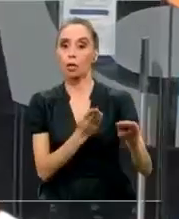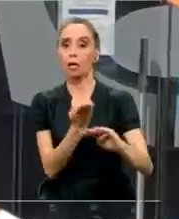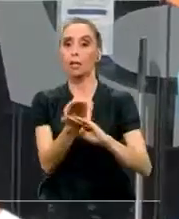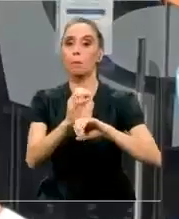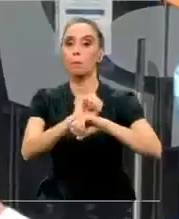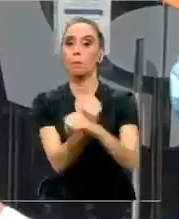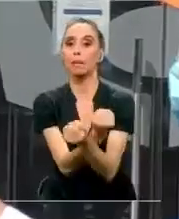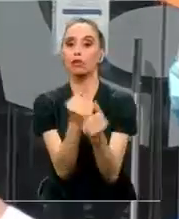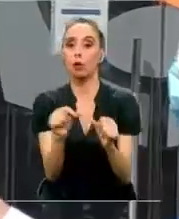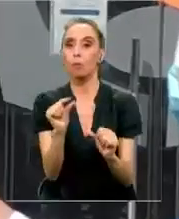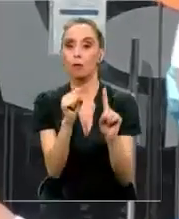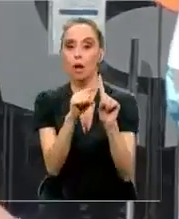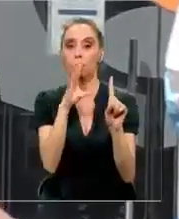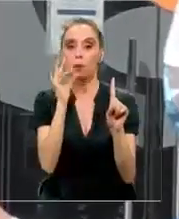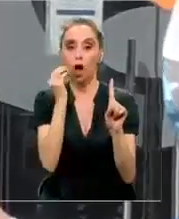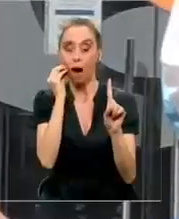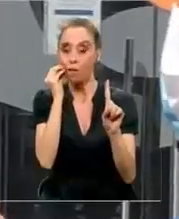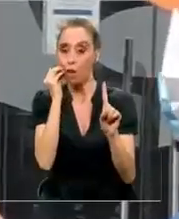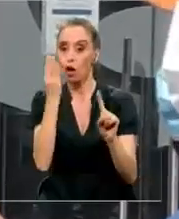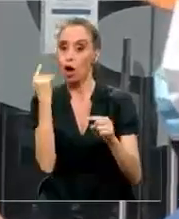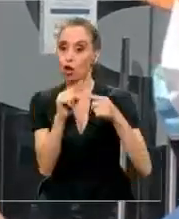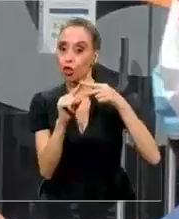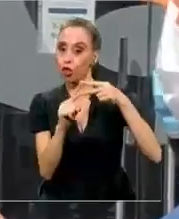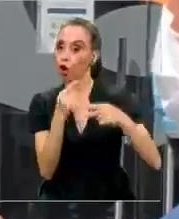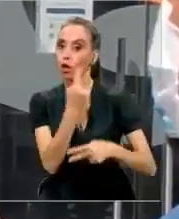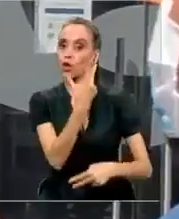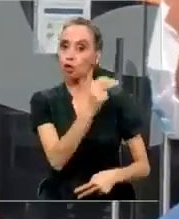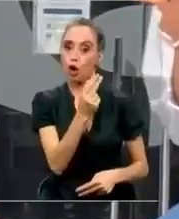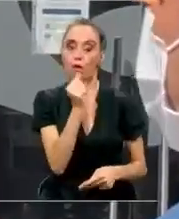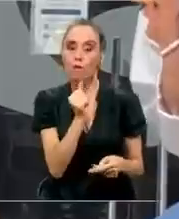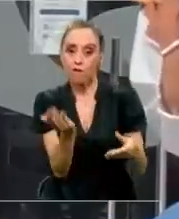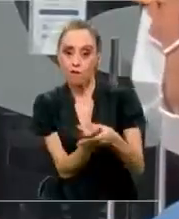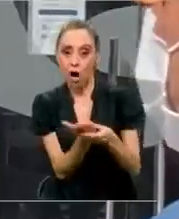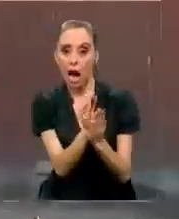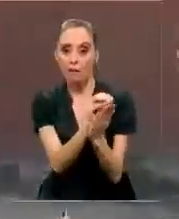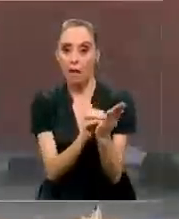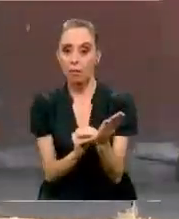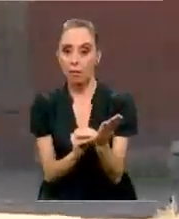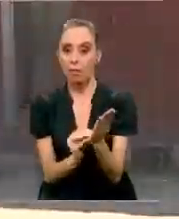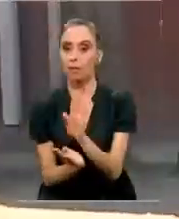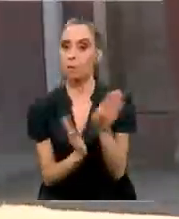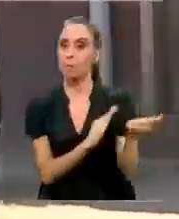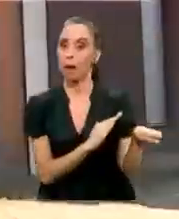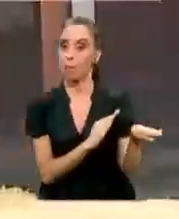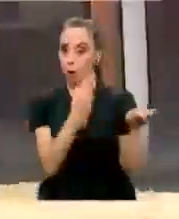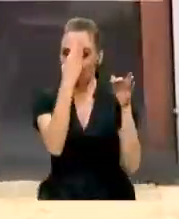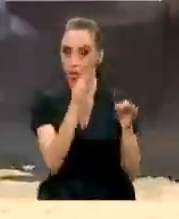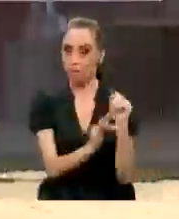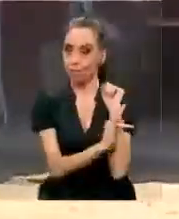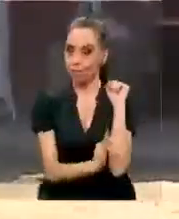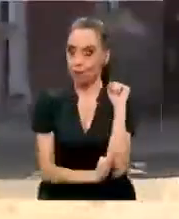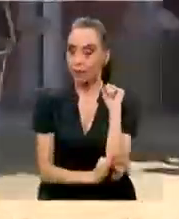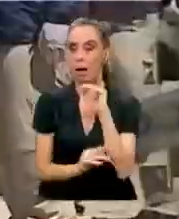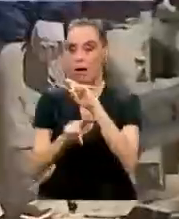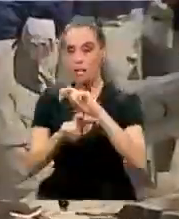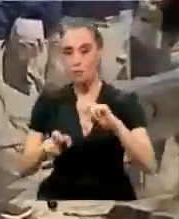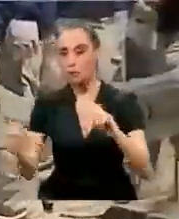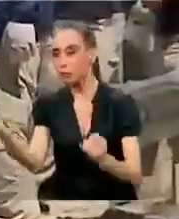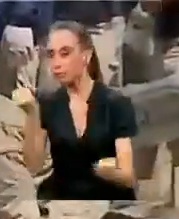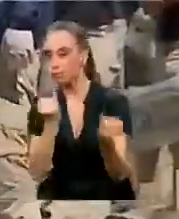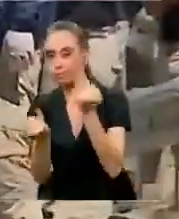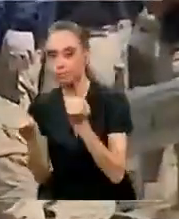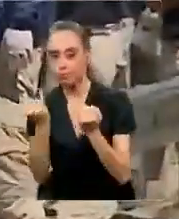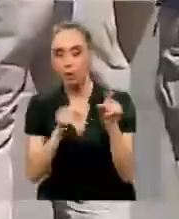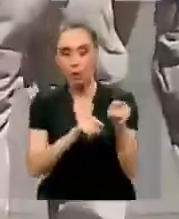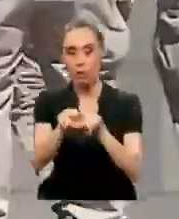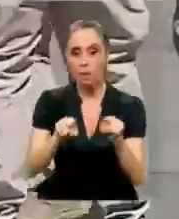porque estimamos que no habían antecedentes para respaldar esa solicitud según fuentes de la investigación y tras diversas diligencias